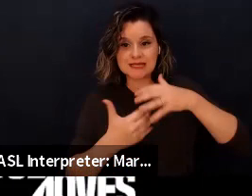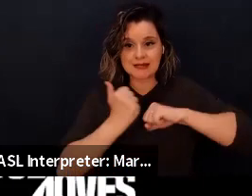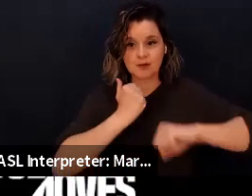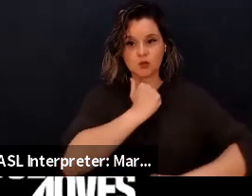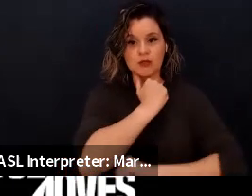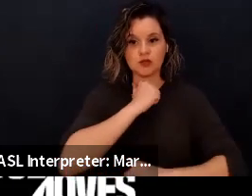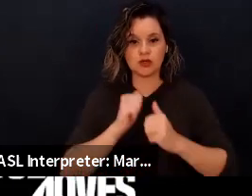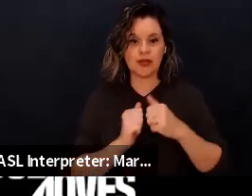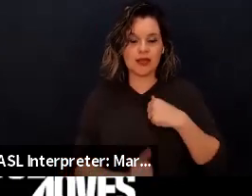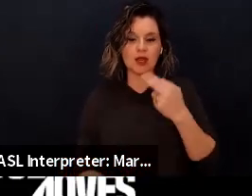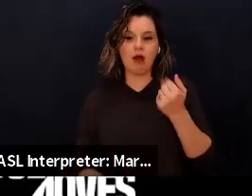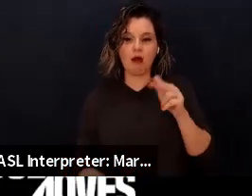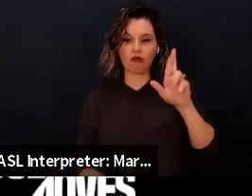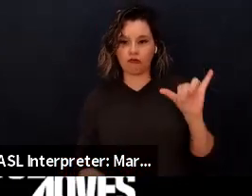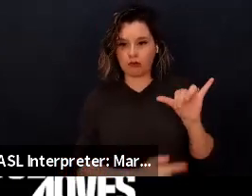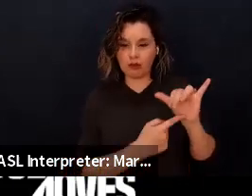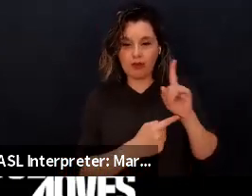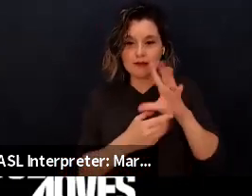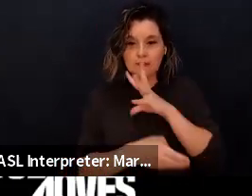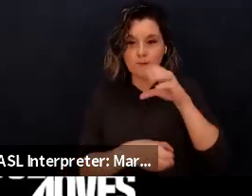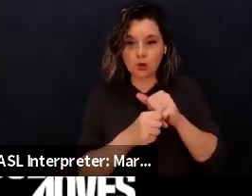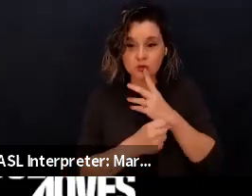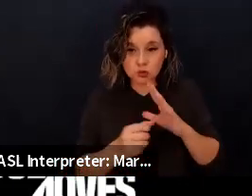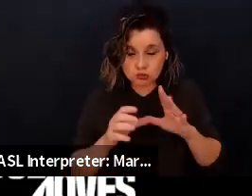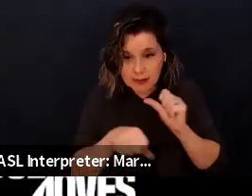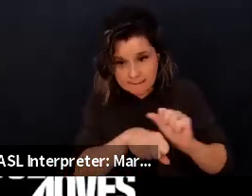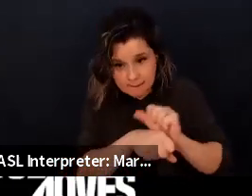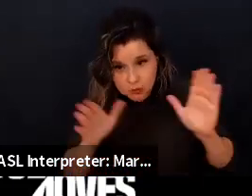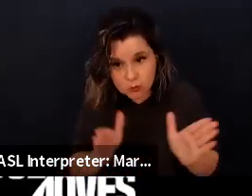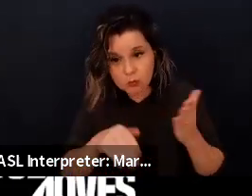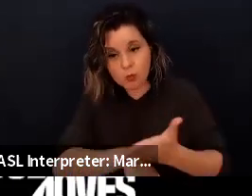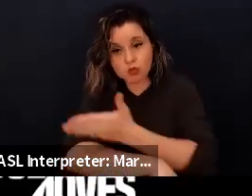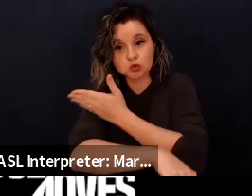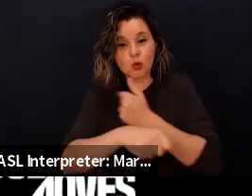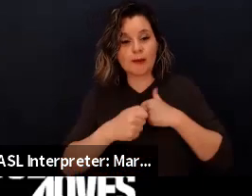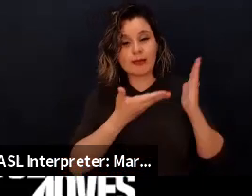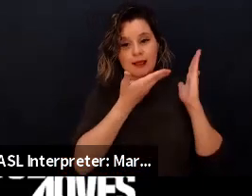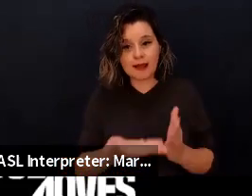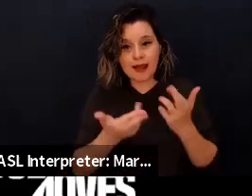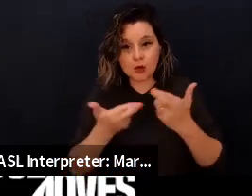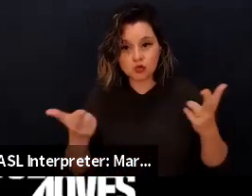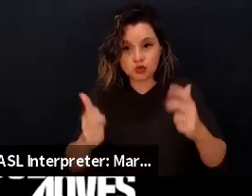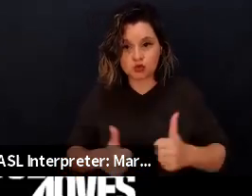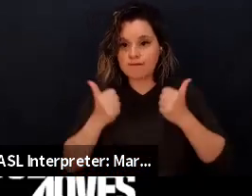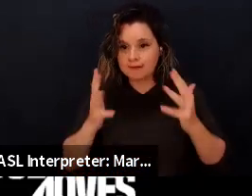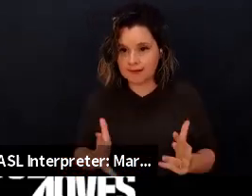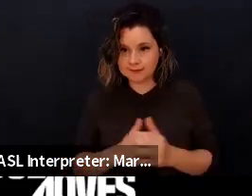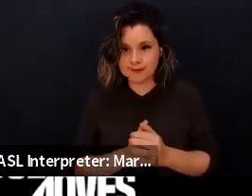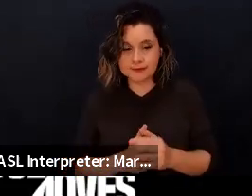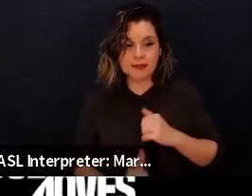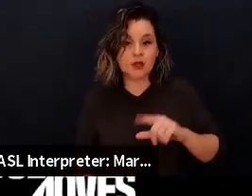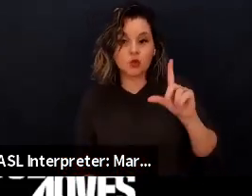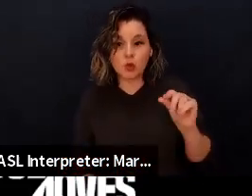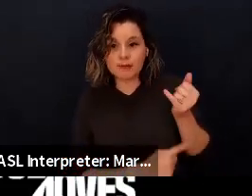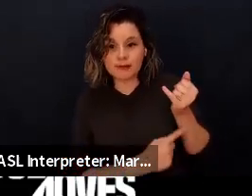en Hungría, como parte de su esfuerzo de promoción para brindar recursos a los sobrevivientes. En el